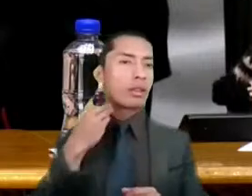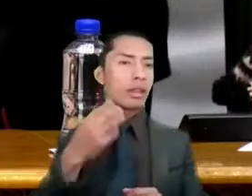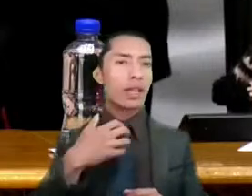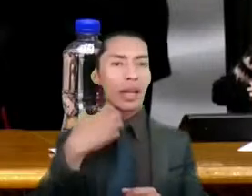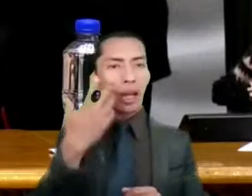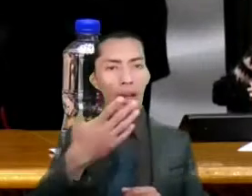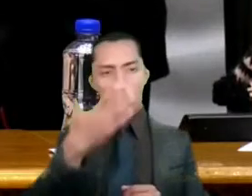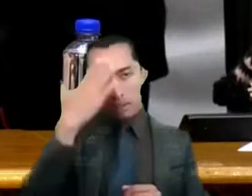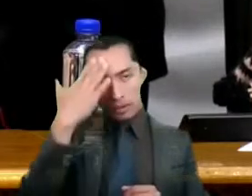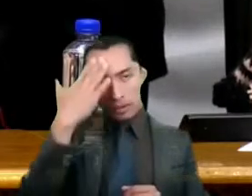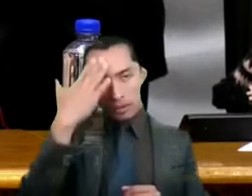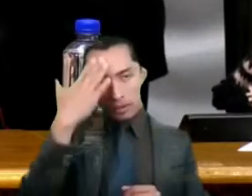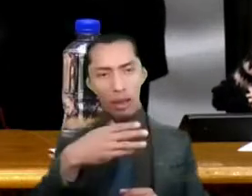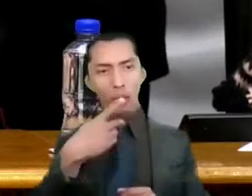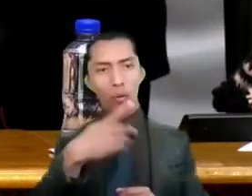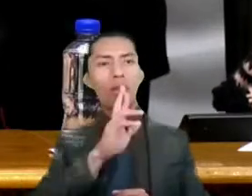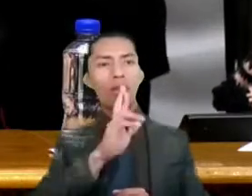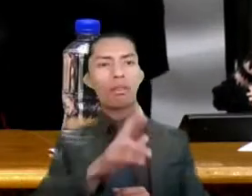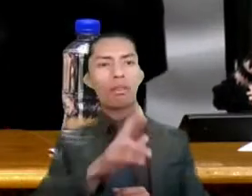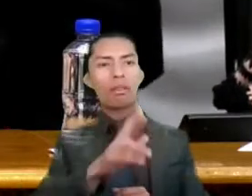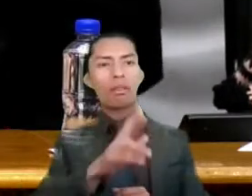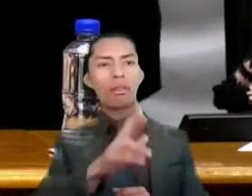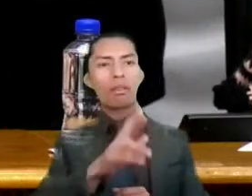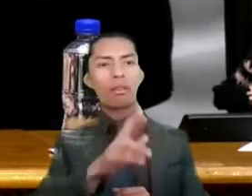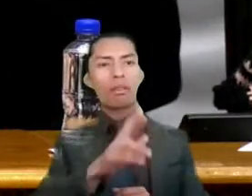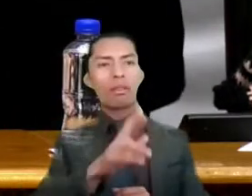al contenido del informe.